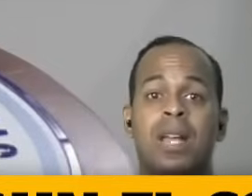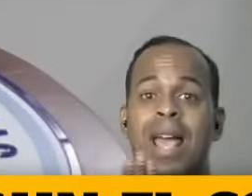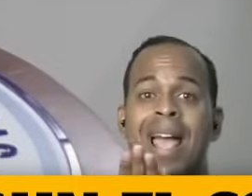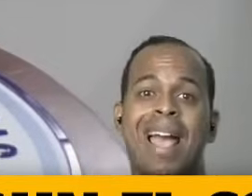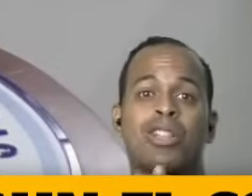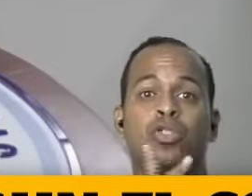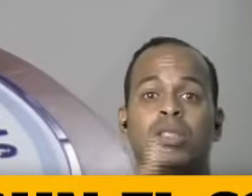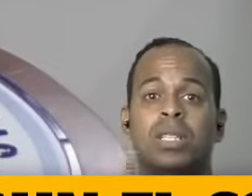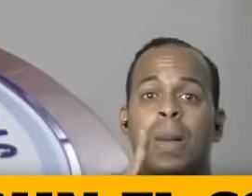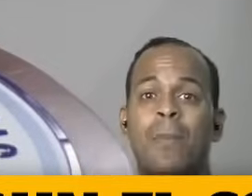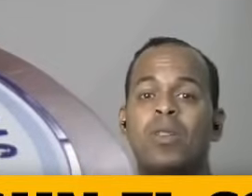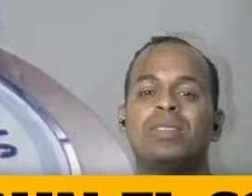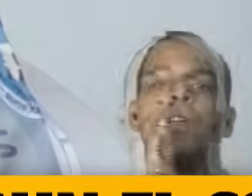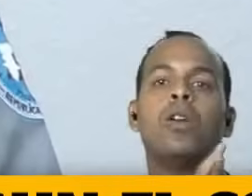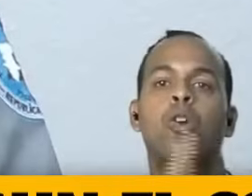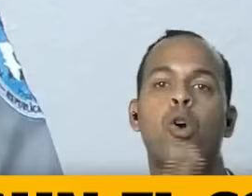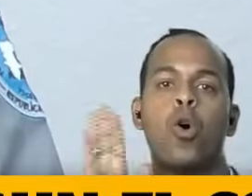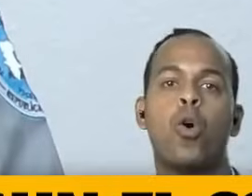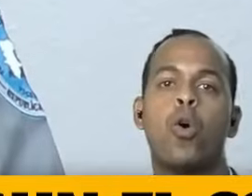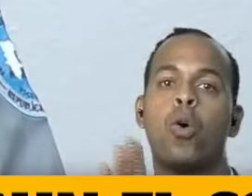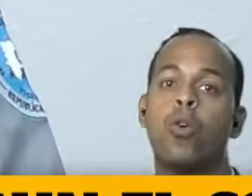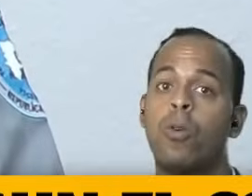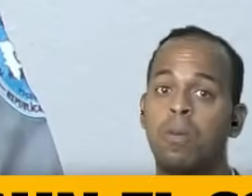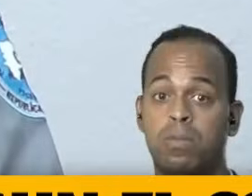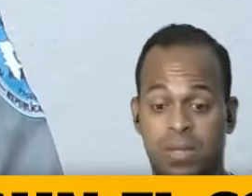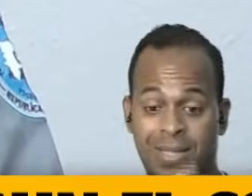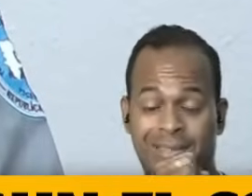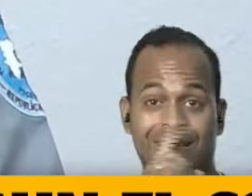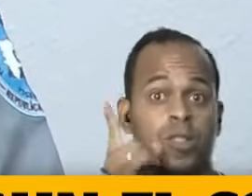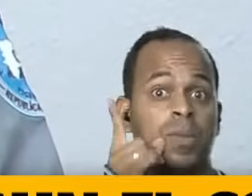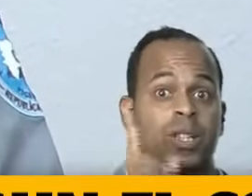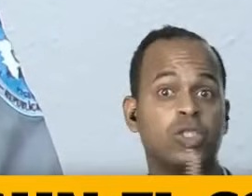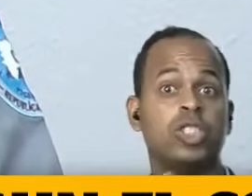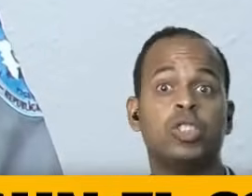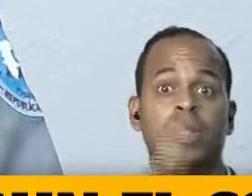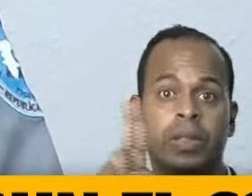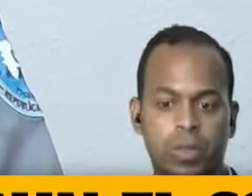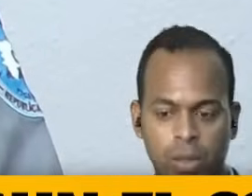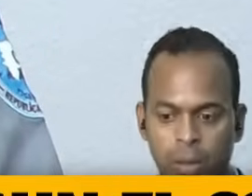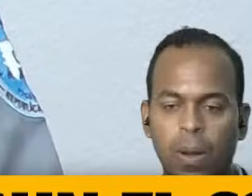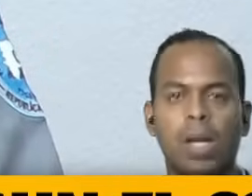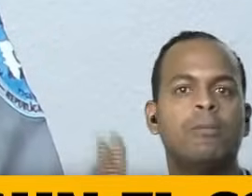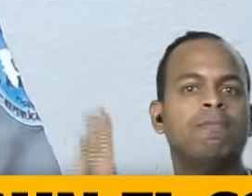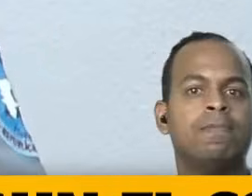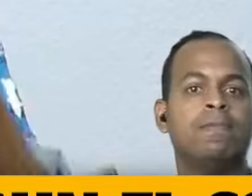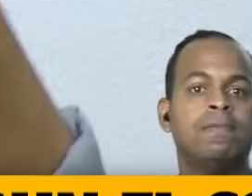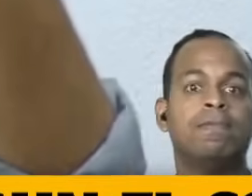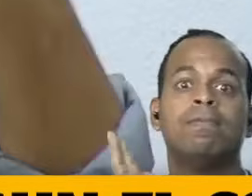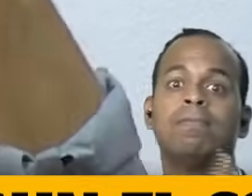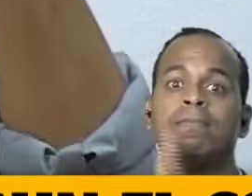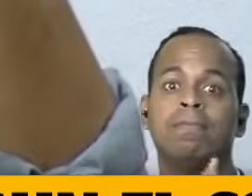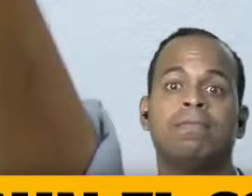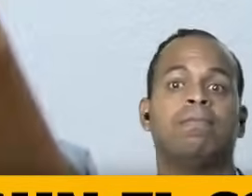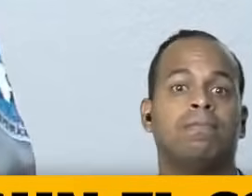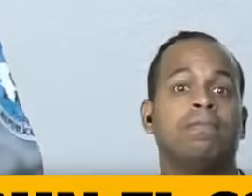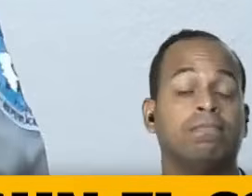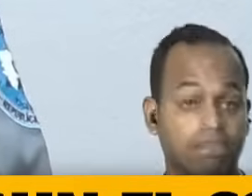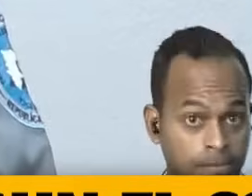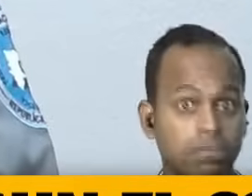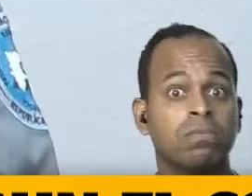roja, Santo Domingo y el Distrito Nacional. Entonces, para las personas como que